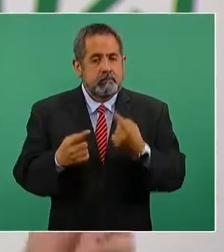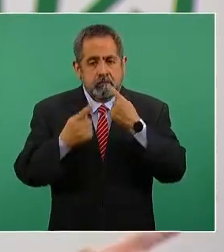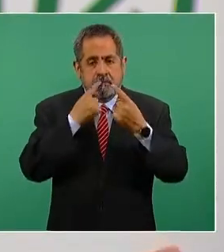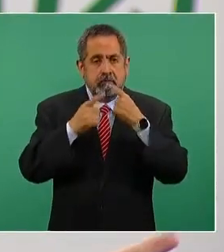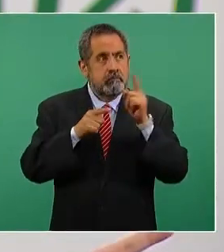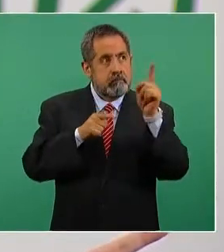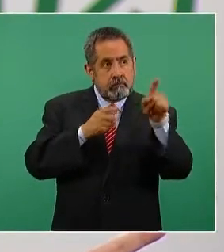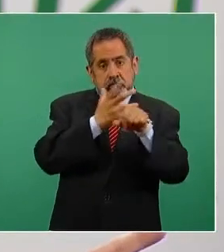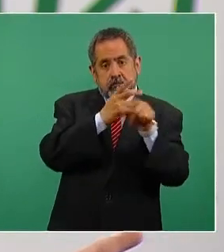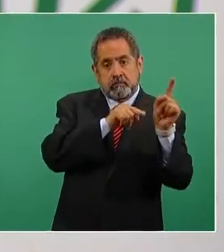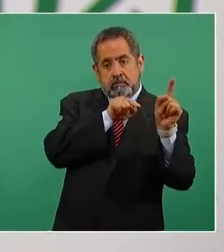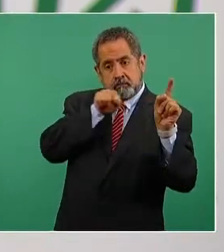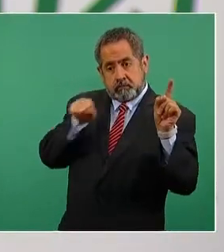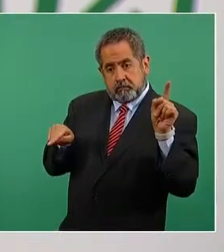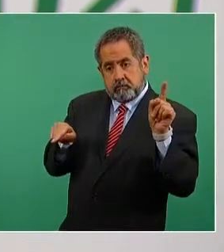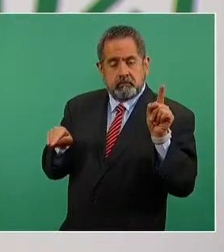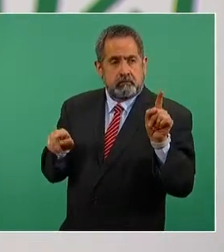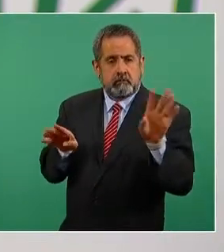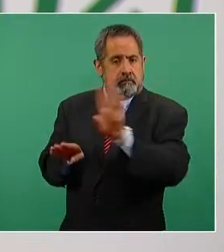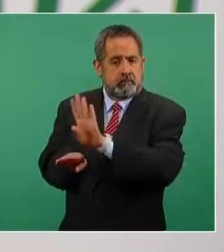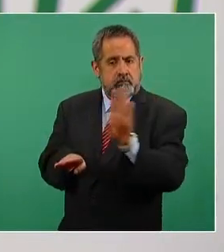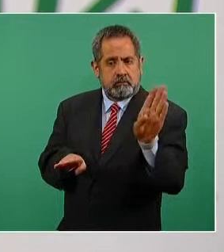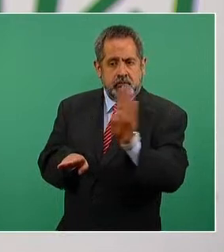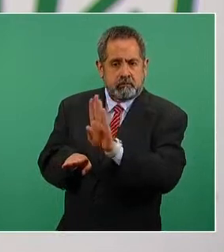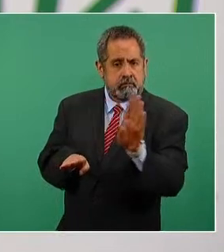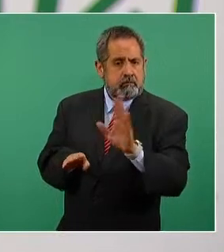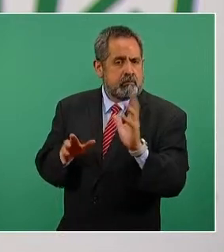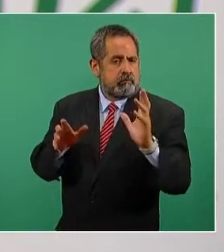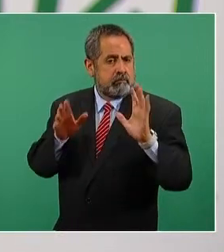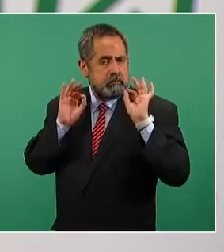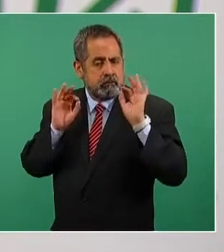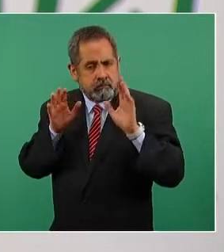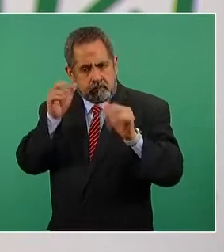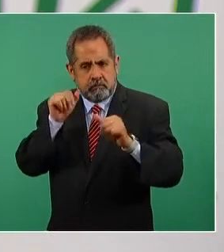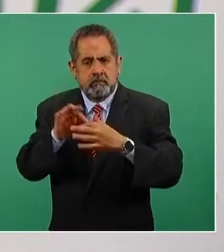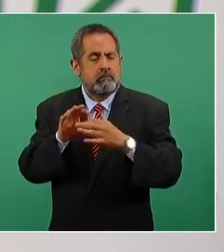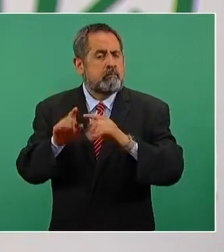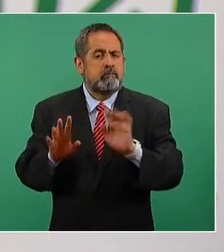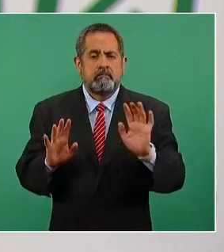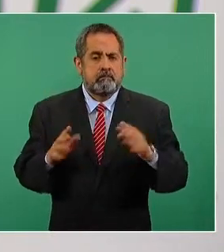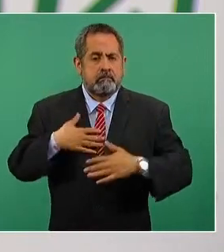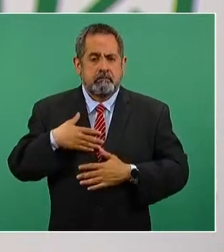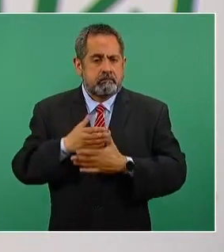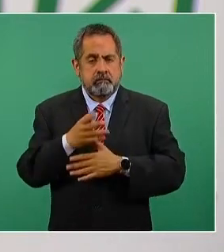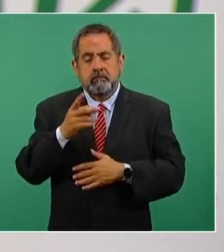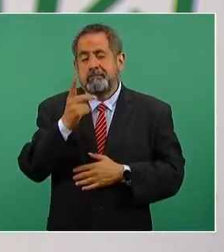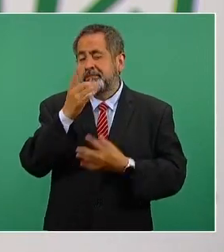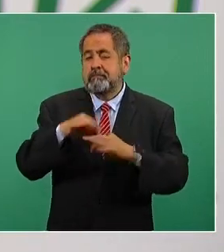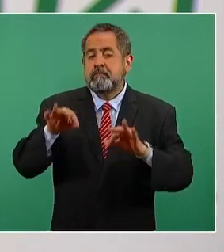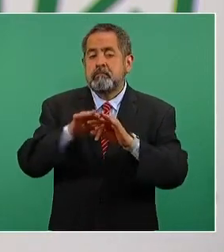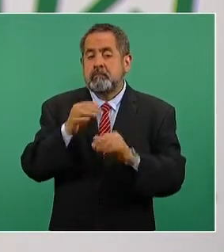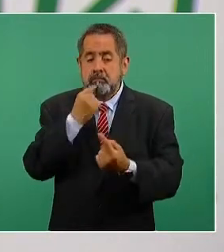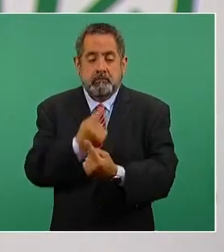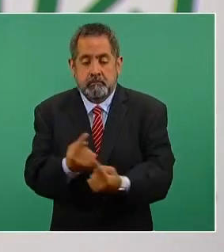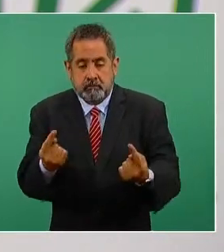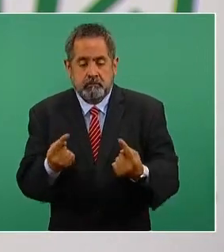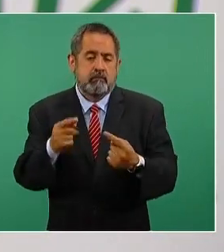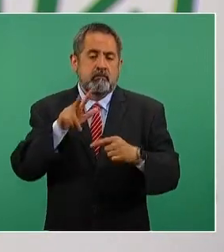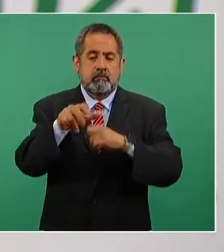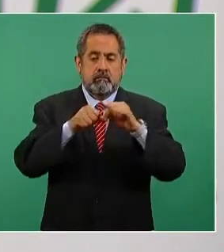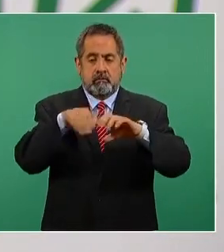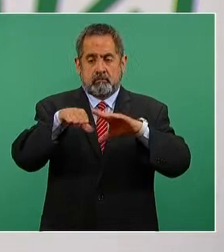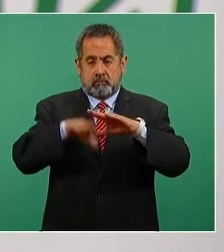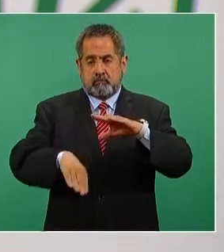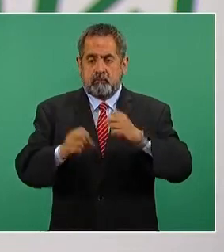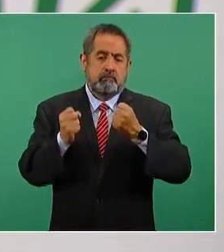Unidos y esos países para el manejo, sobre todo de los menores. Hay menores no acompañados en